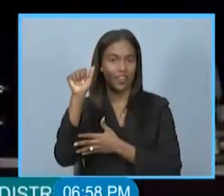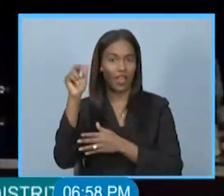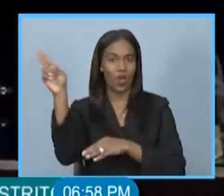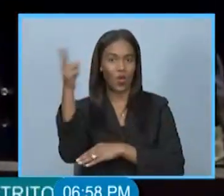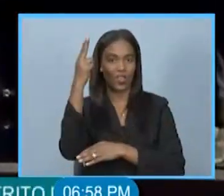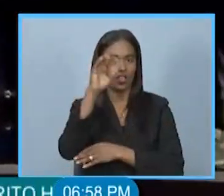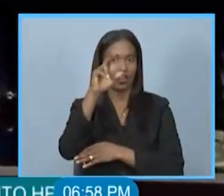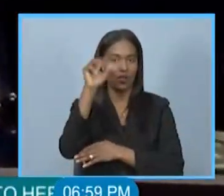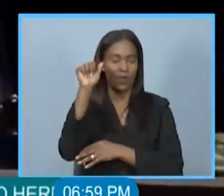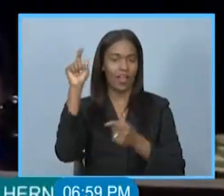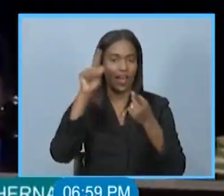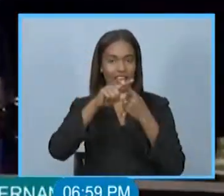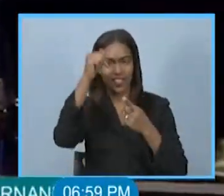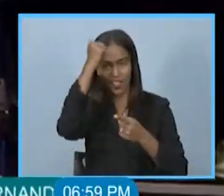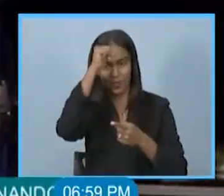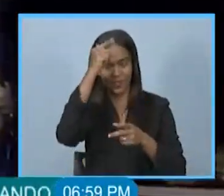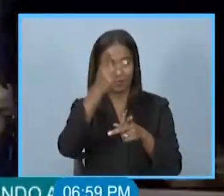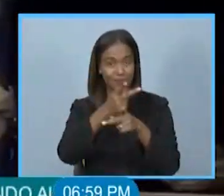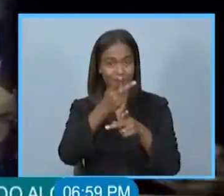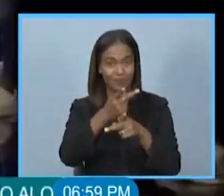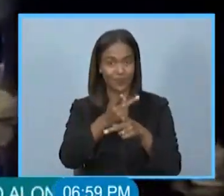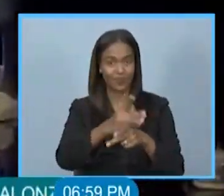el hotel jaragua será hasta el domingo